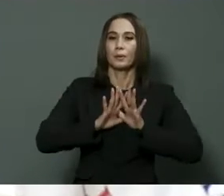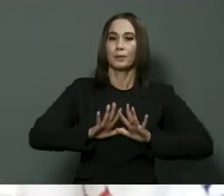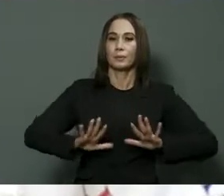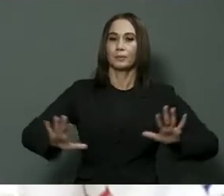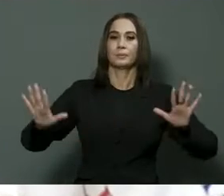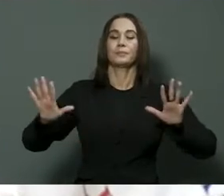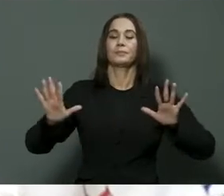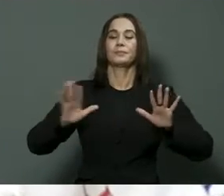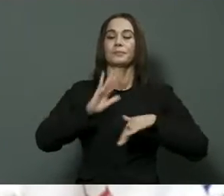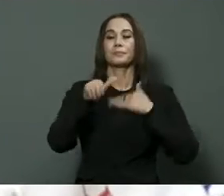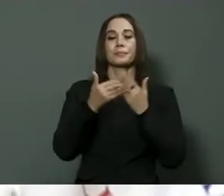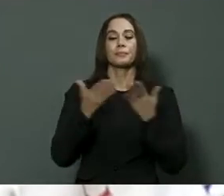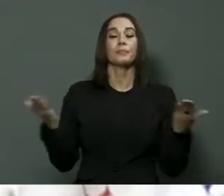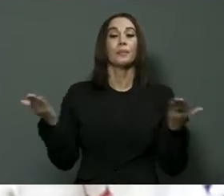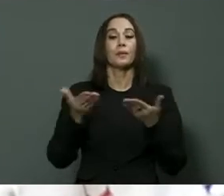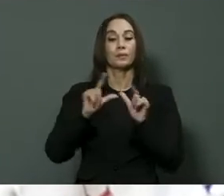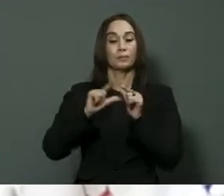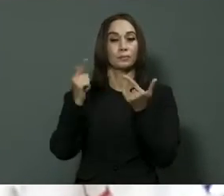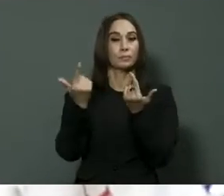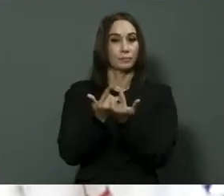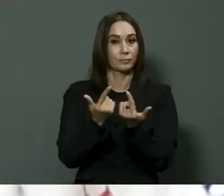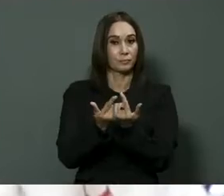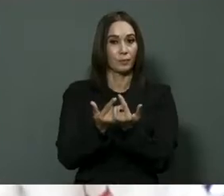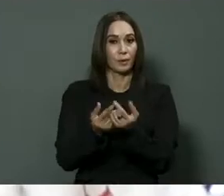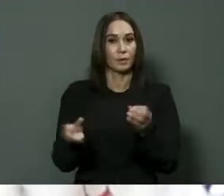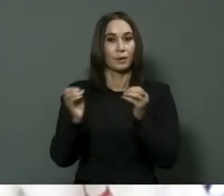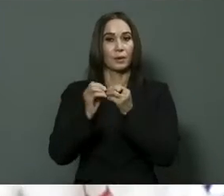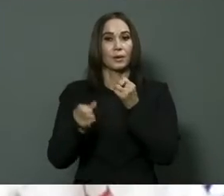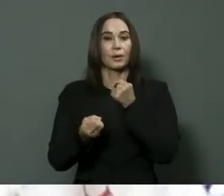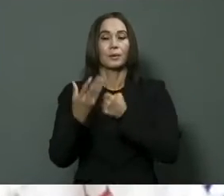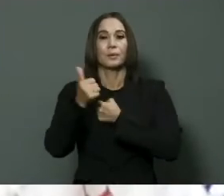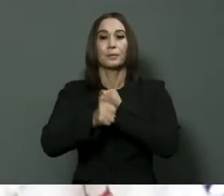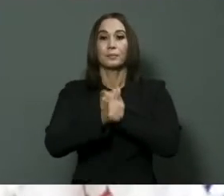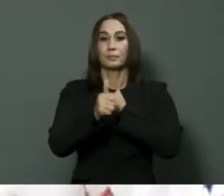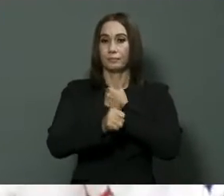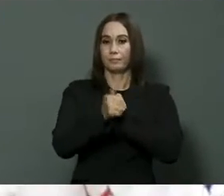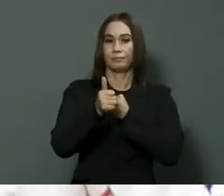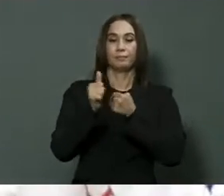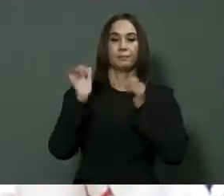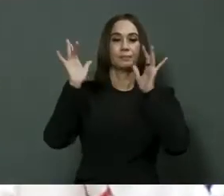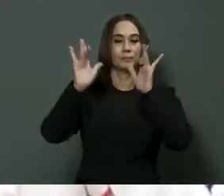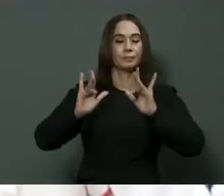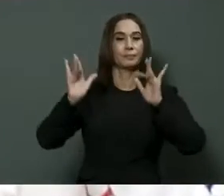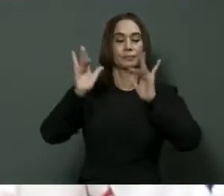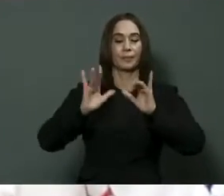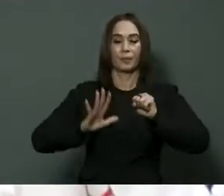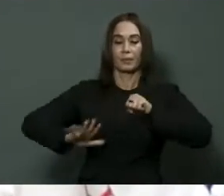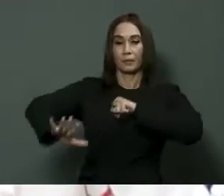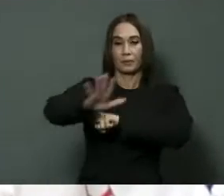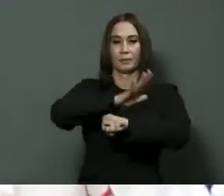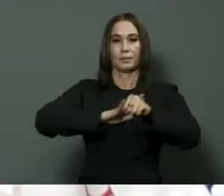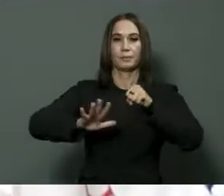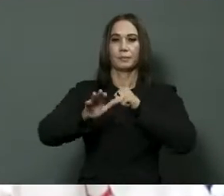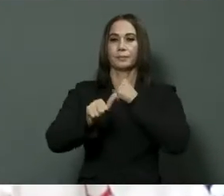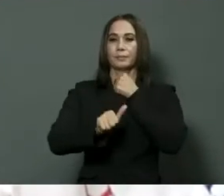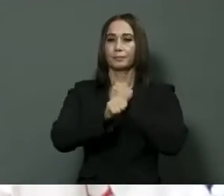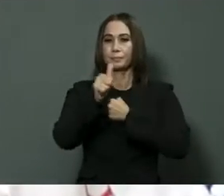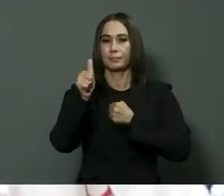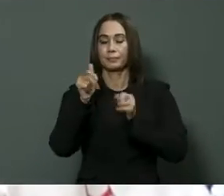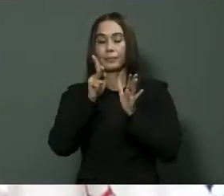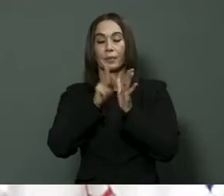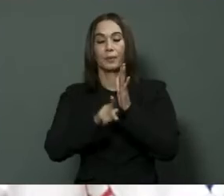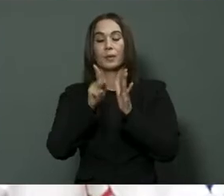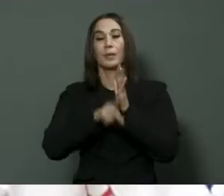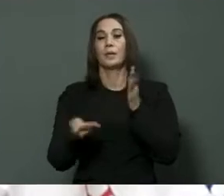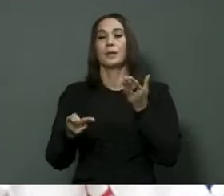ciudadanía, para esos sectores que lastimosamente están arropados de la delincuencia y de